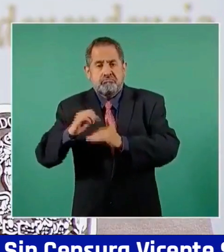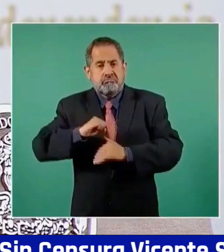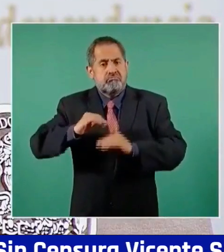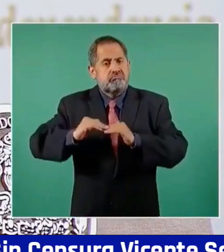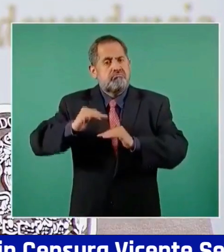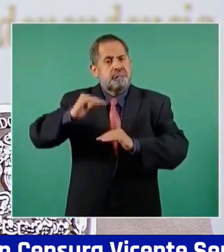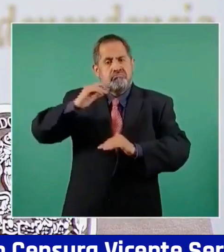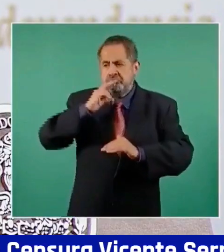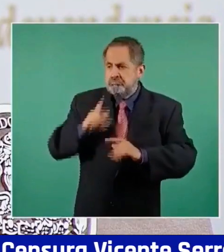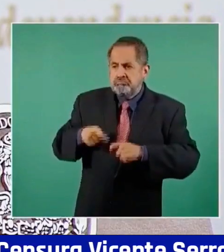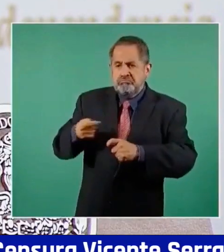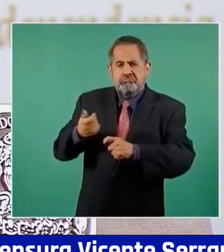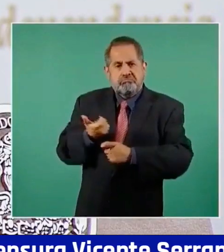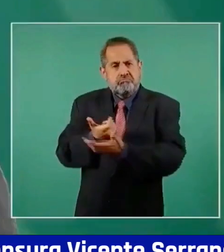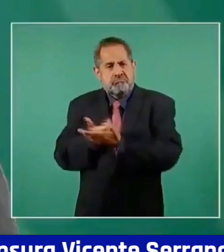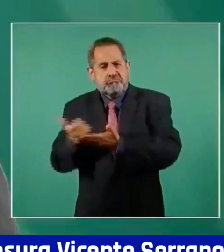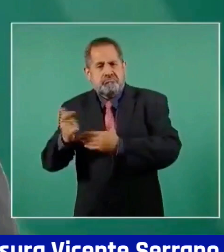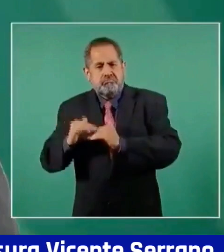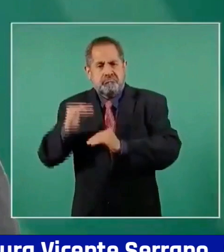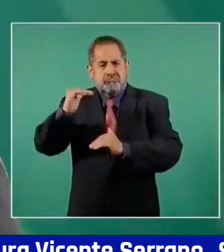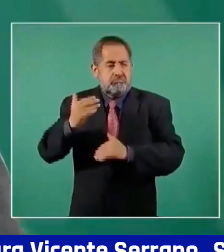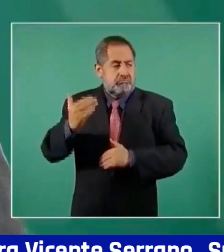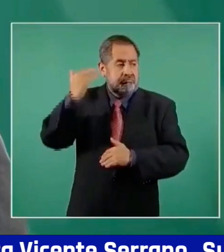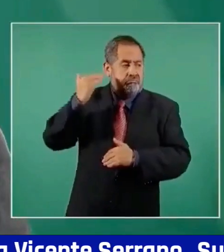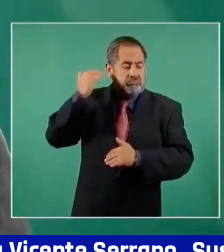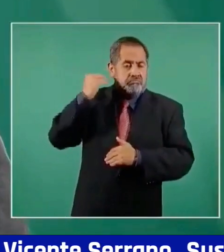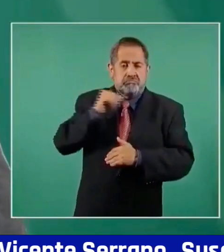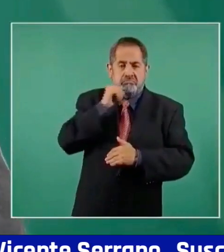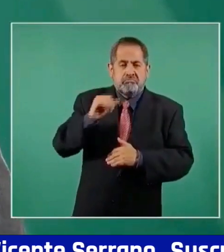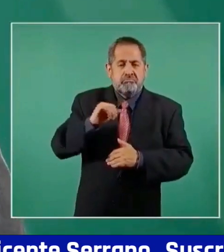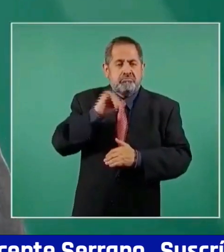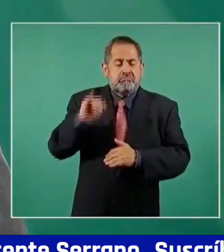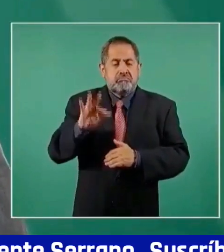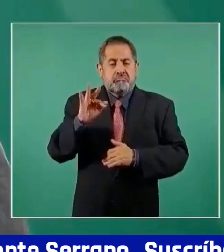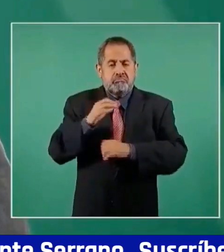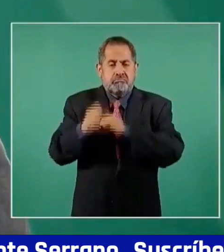de los trabajadores como no sucedía en 40 años,